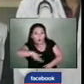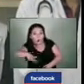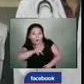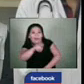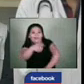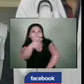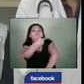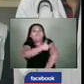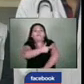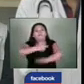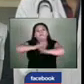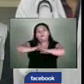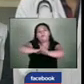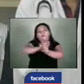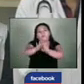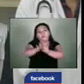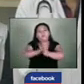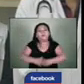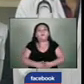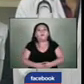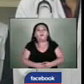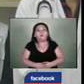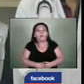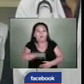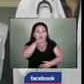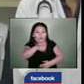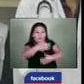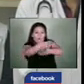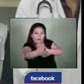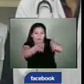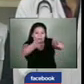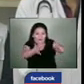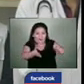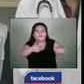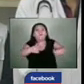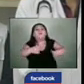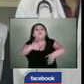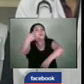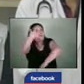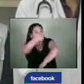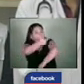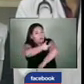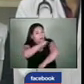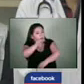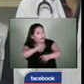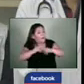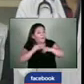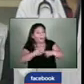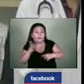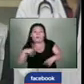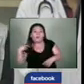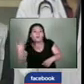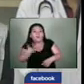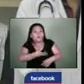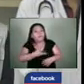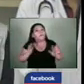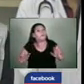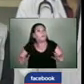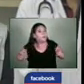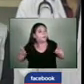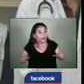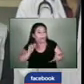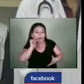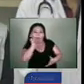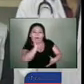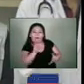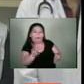vacunación COVID-19. El área de vacunación es muy especial para nosotros, puesto que es donde